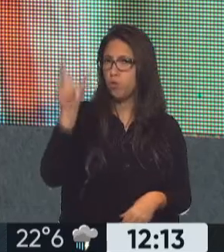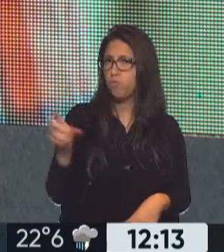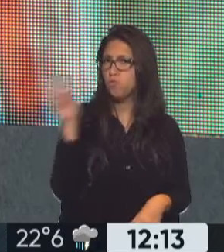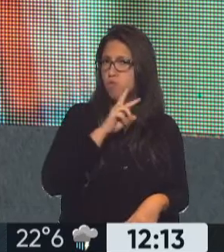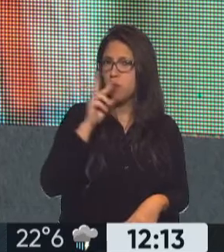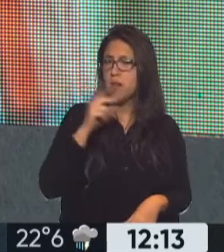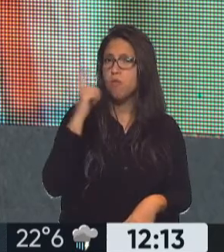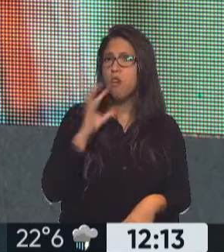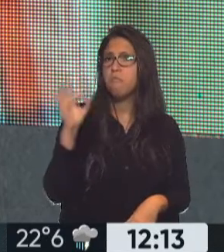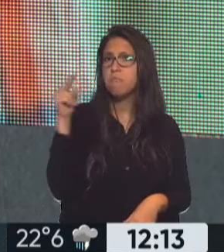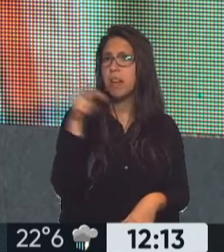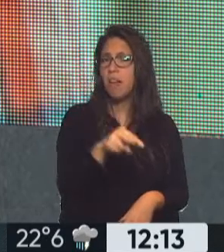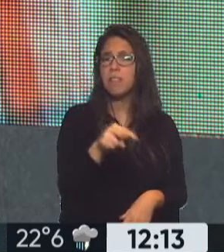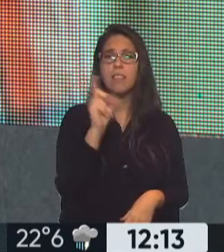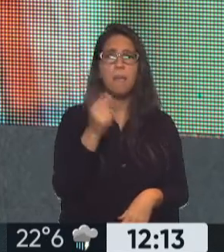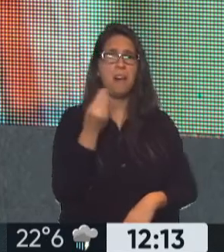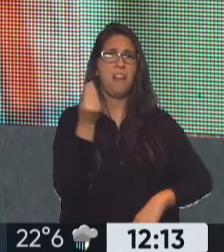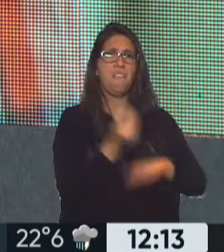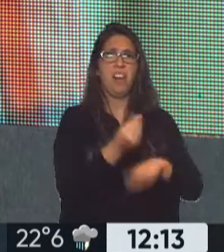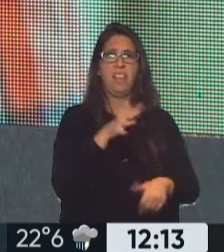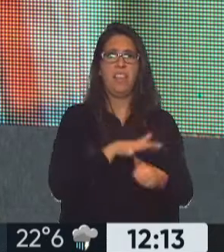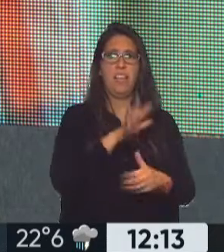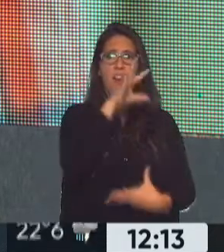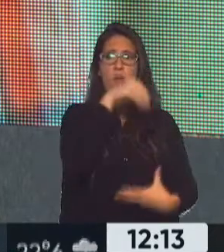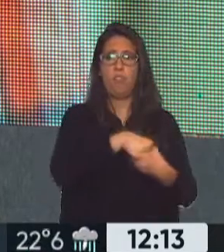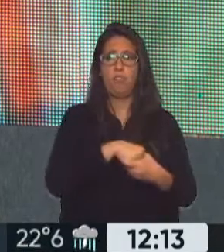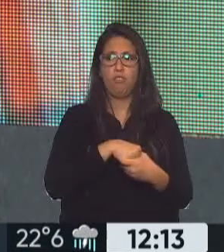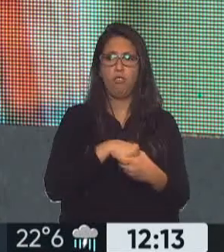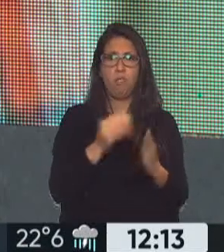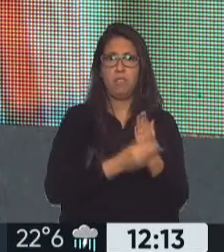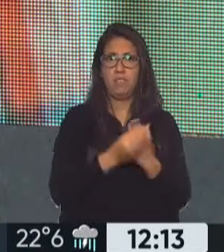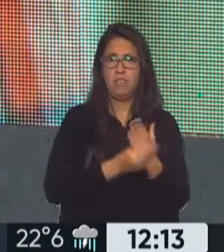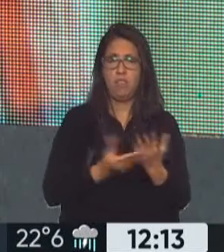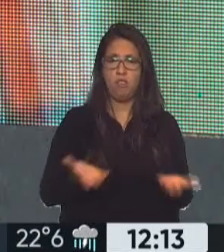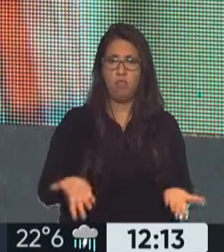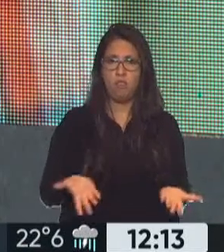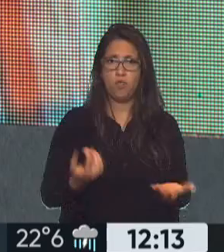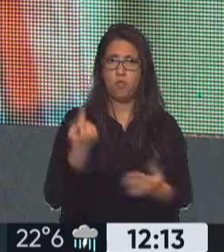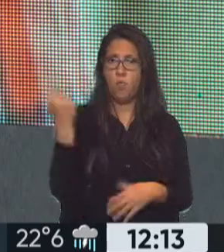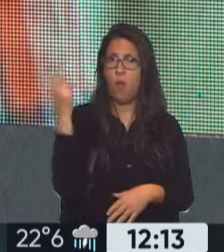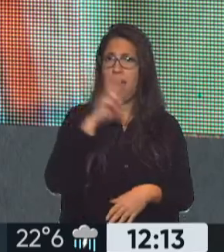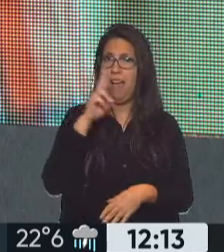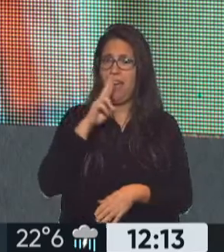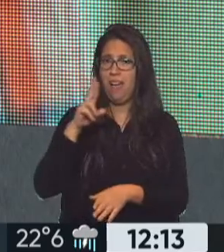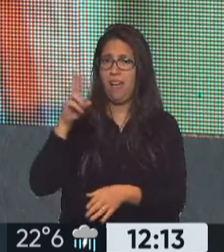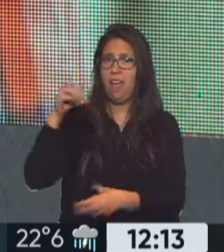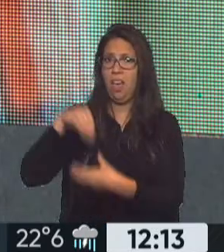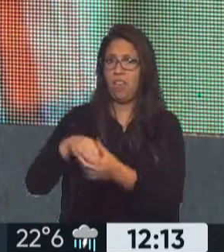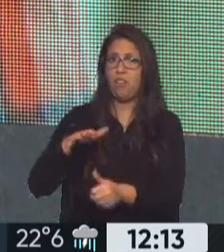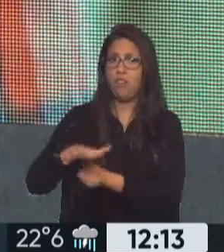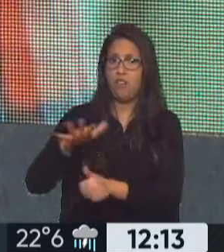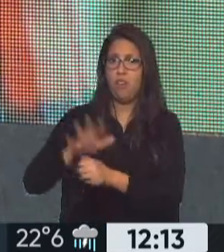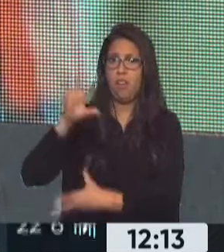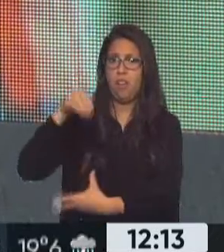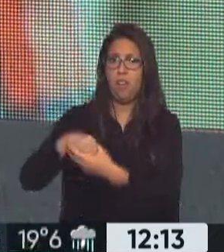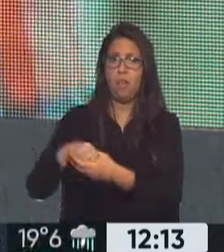también como referente de género dentro del Ministerio de Economía, porque uno supone, si hay una referente de género dentro del Ministerio de Economía, es porque